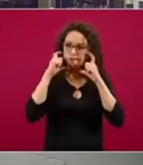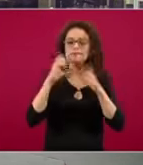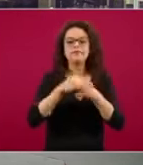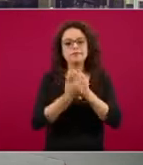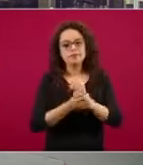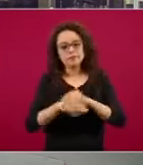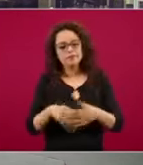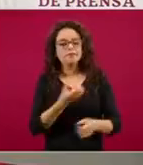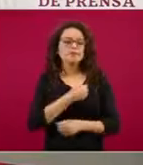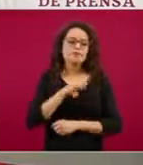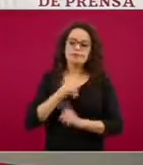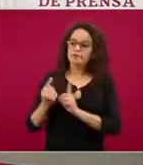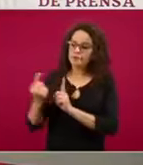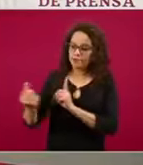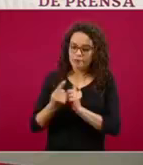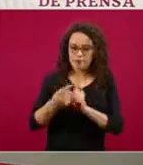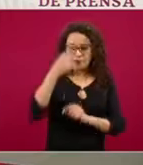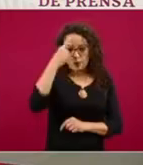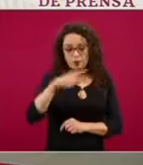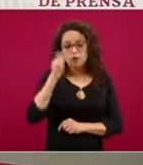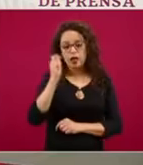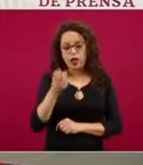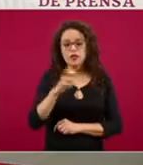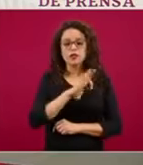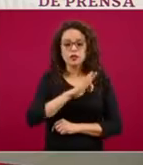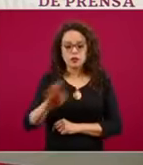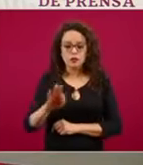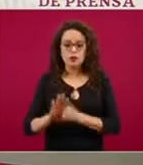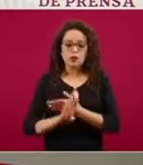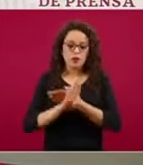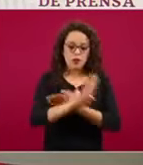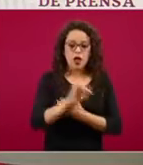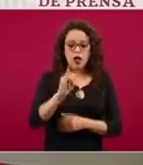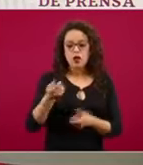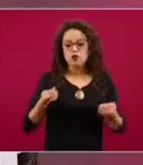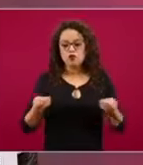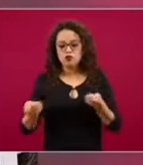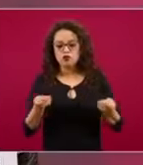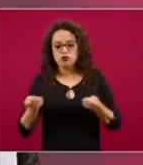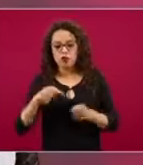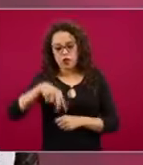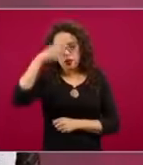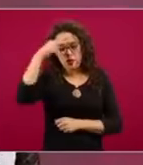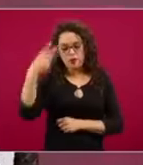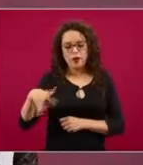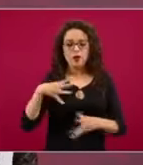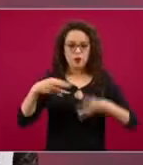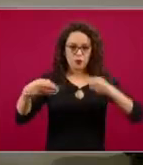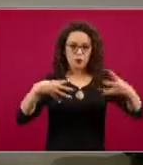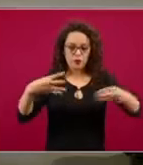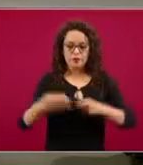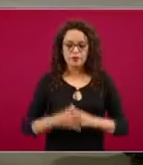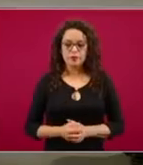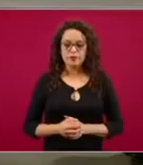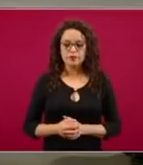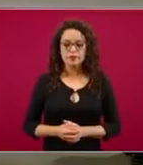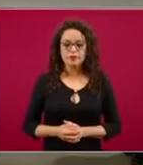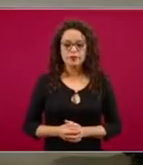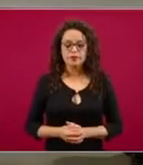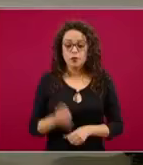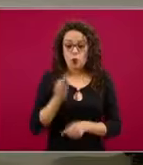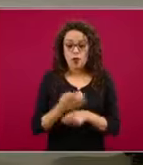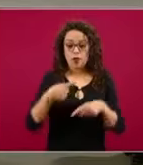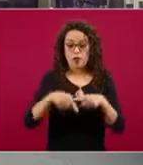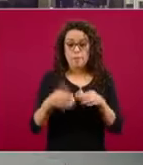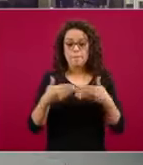poder seguir mitigando y controlando la epidemia en México. Vamos a pasar entonces a preguntas